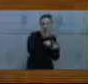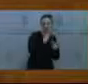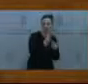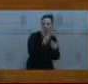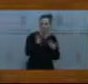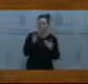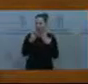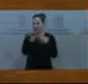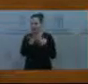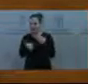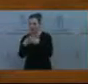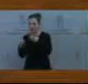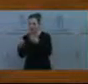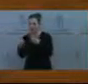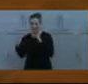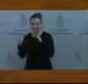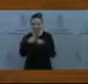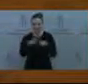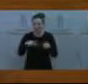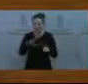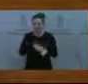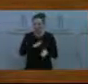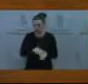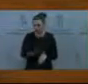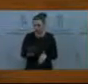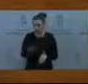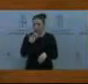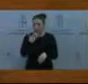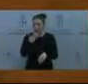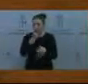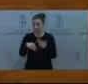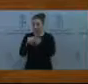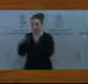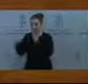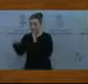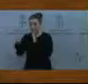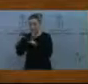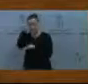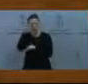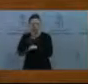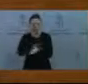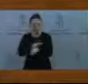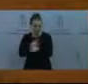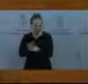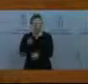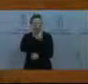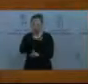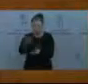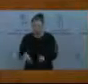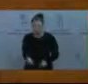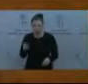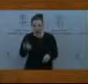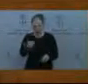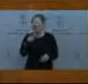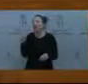admitimos, y yo creo que admite hasta la izquierda más radical, que se puede y se debe dar la opción a